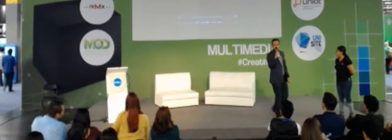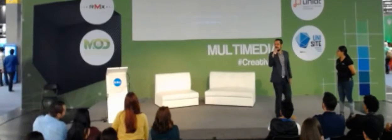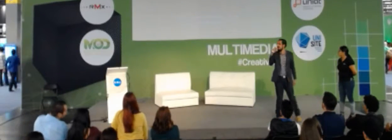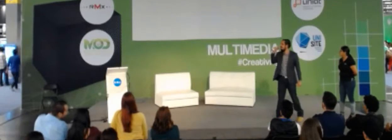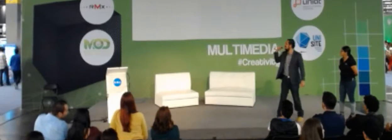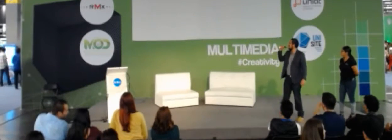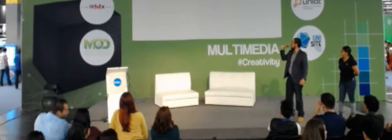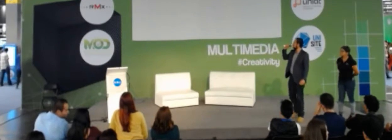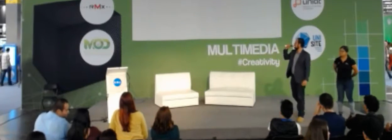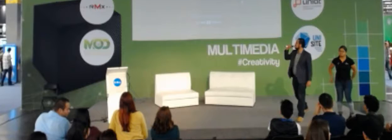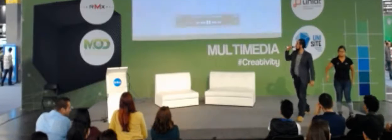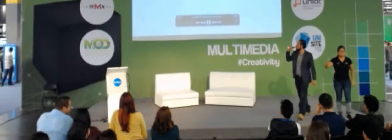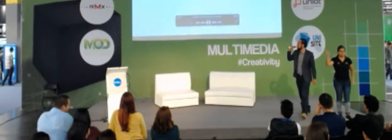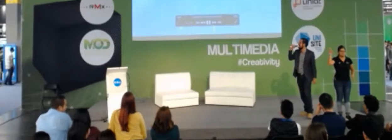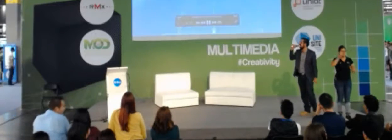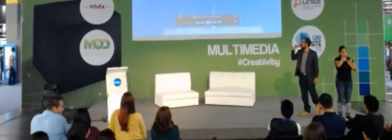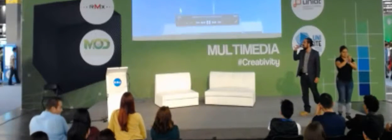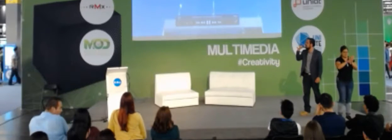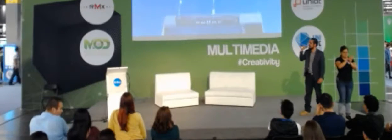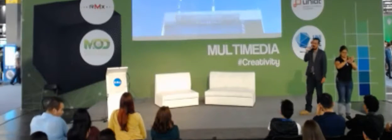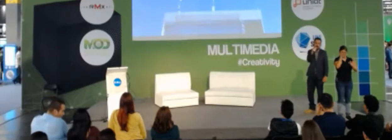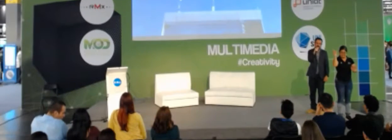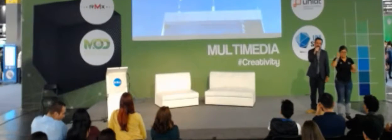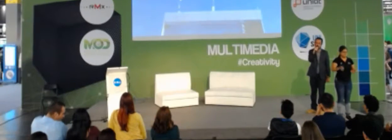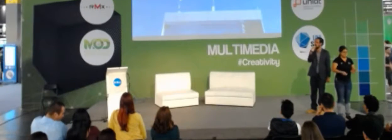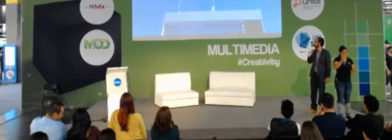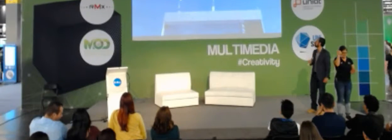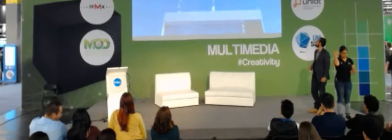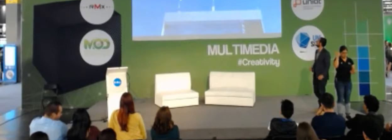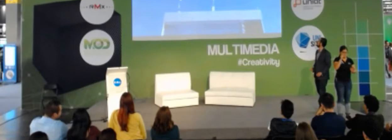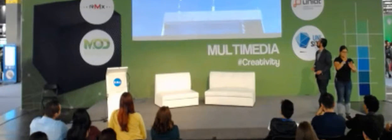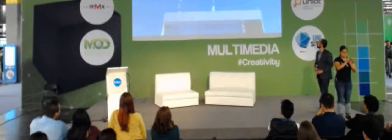Con este primer video, nosotros presentamos este proyecto.